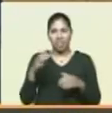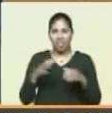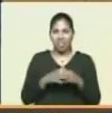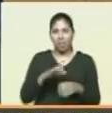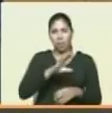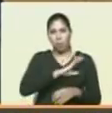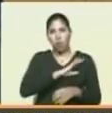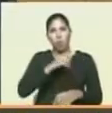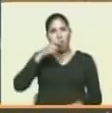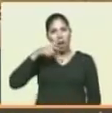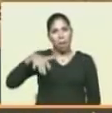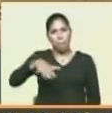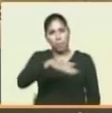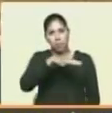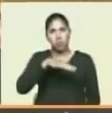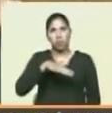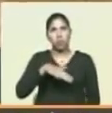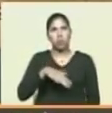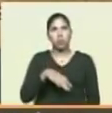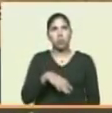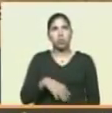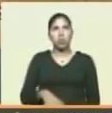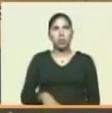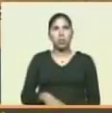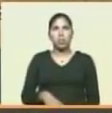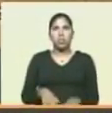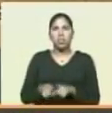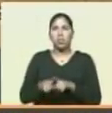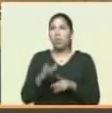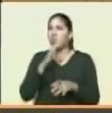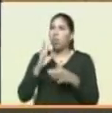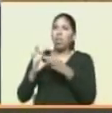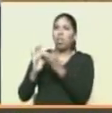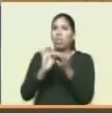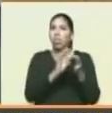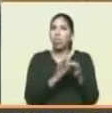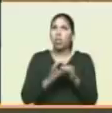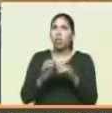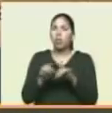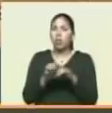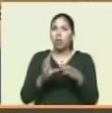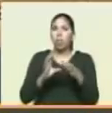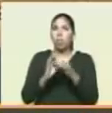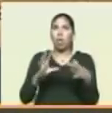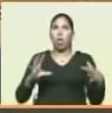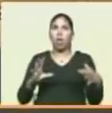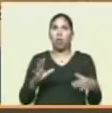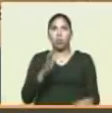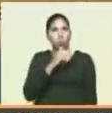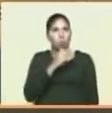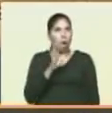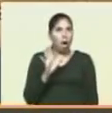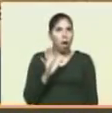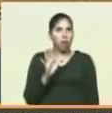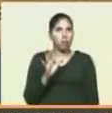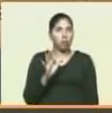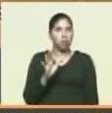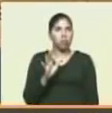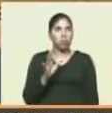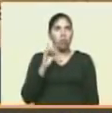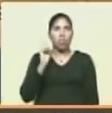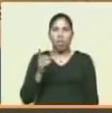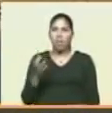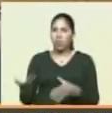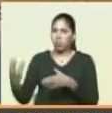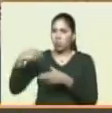Álvarez, que anda todo disperso, atendiendo a distintas corrientes, poder aglutinarlos a todos y meternos